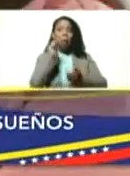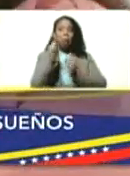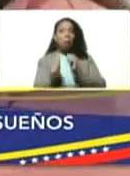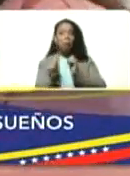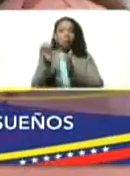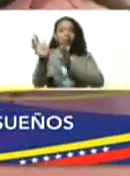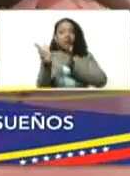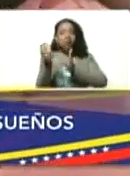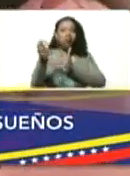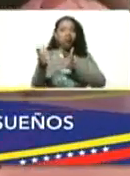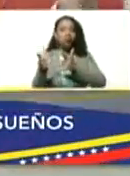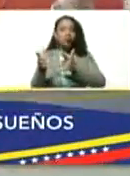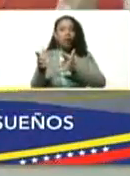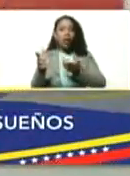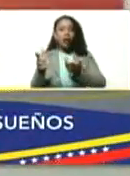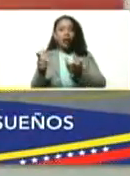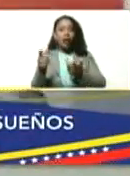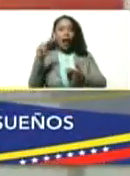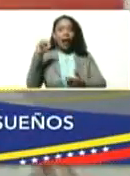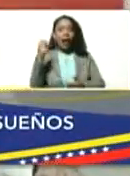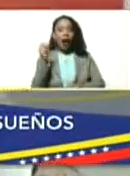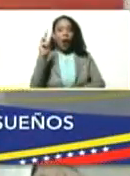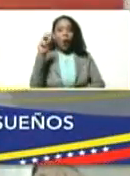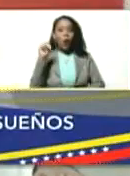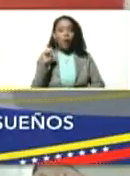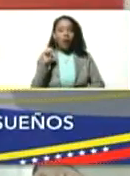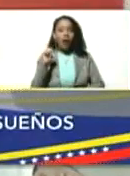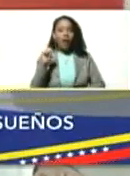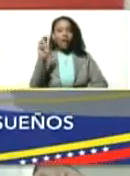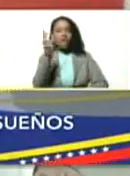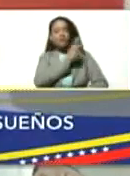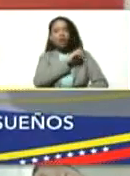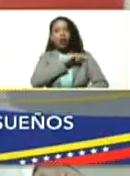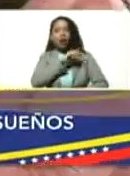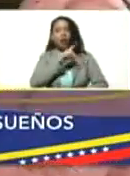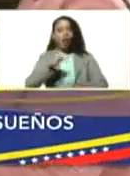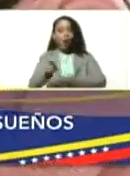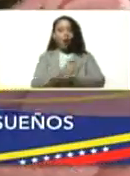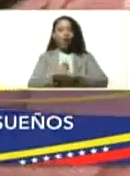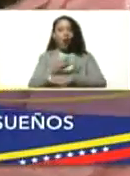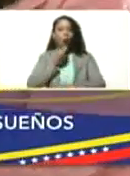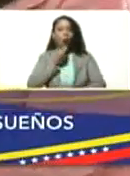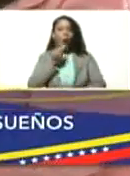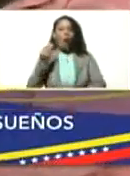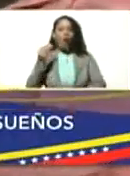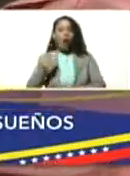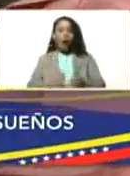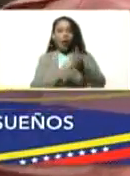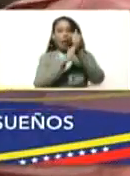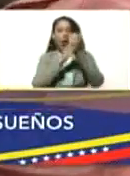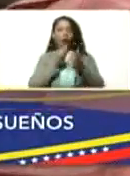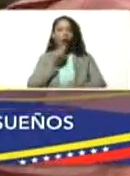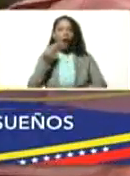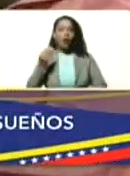¿Ah? Nahum Fernández, nuestro jefe de gobierno, joven, líder